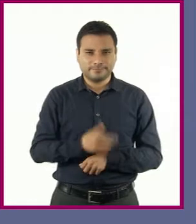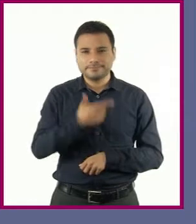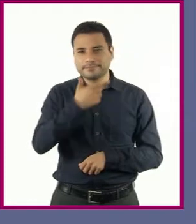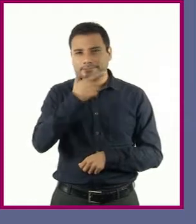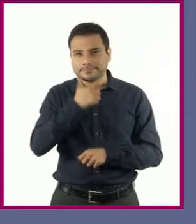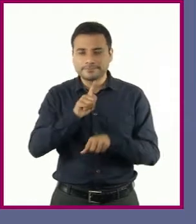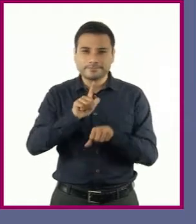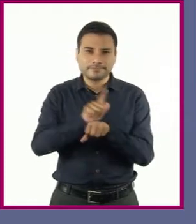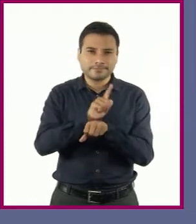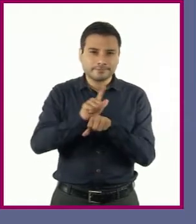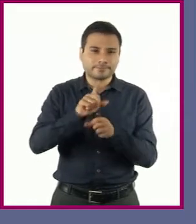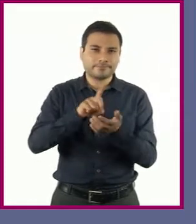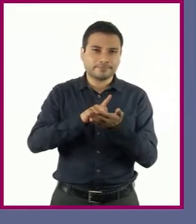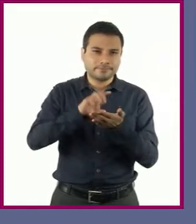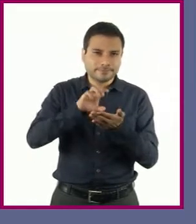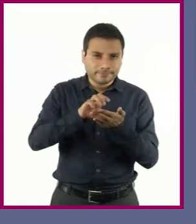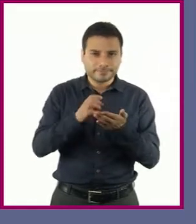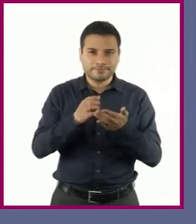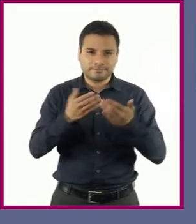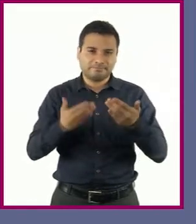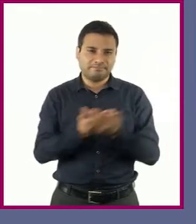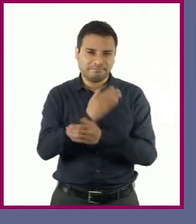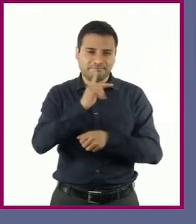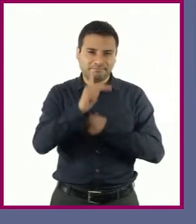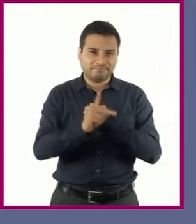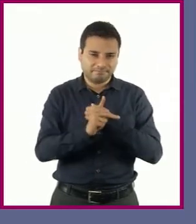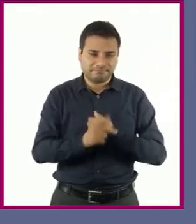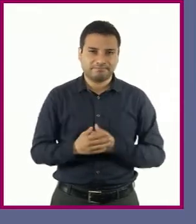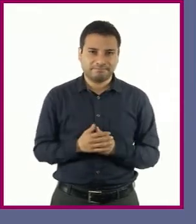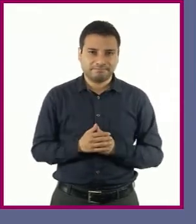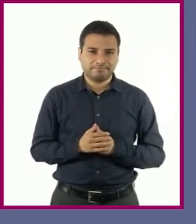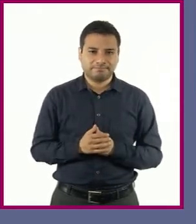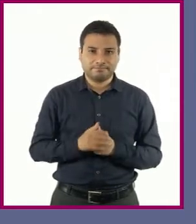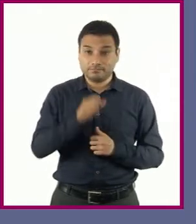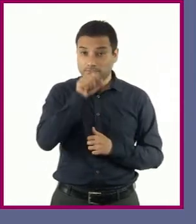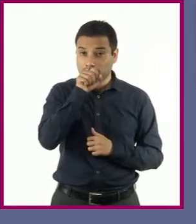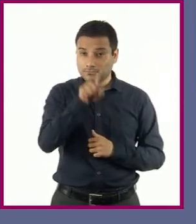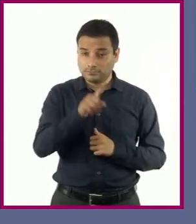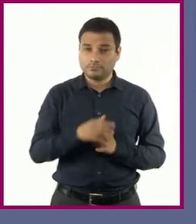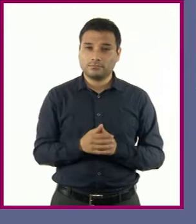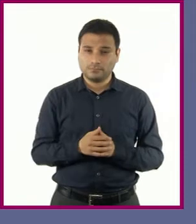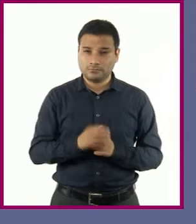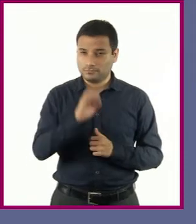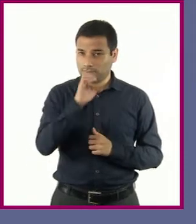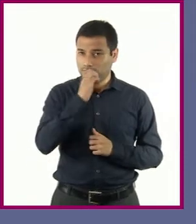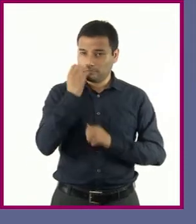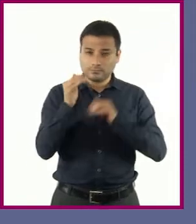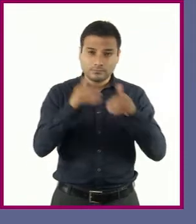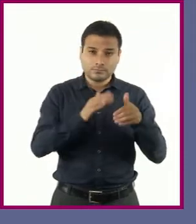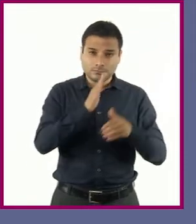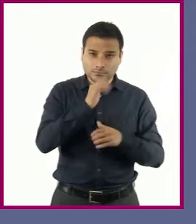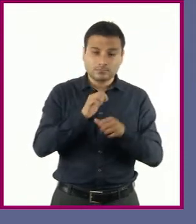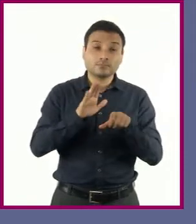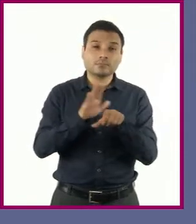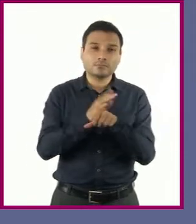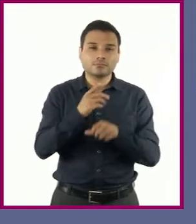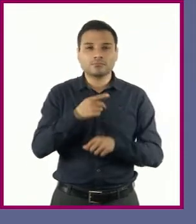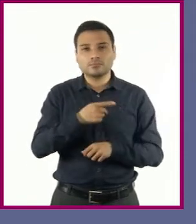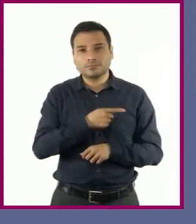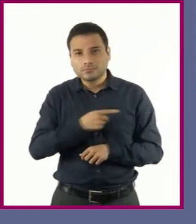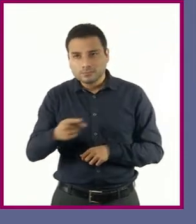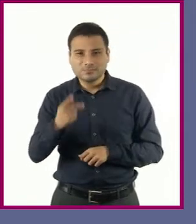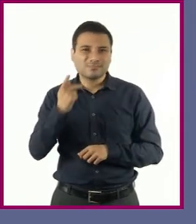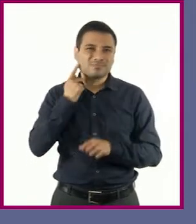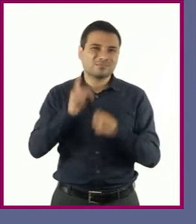sexual, discapacidad o nacionalidad. Otras se presentan debido a las condiciones sociales, políticas o económicas